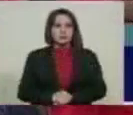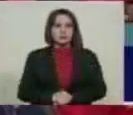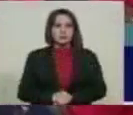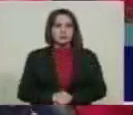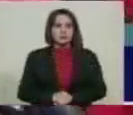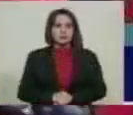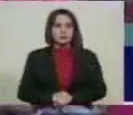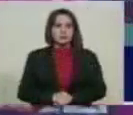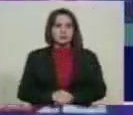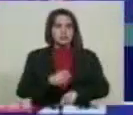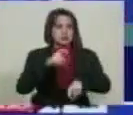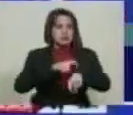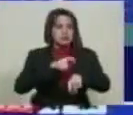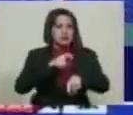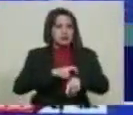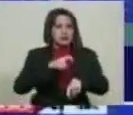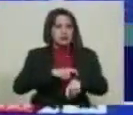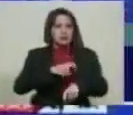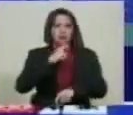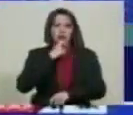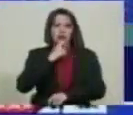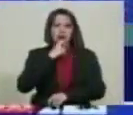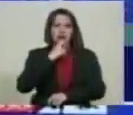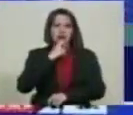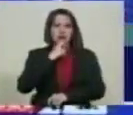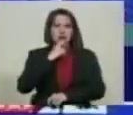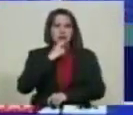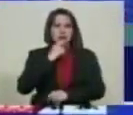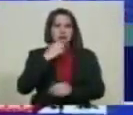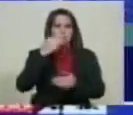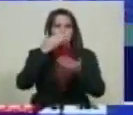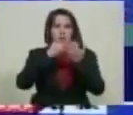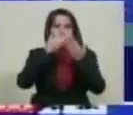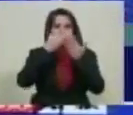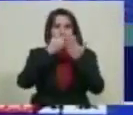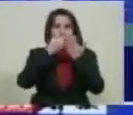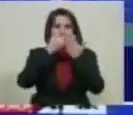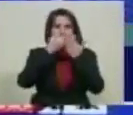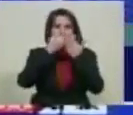circunstancias complejas, de pruebas duras, muy duras.